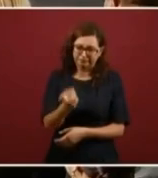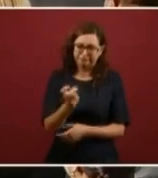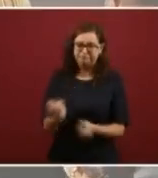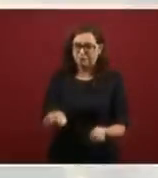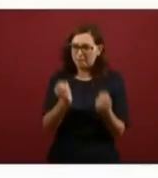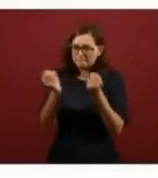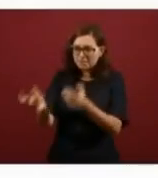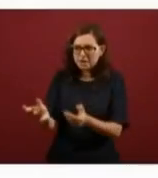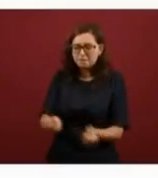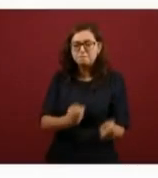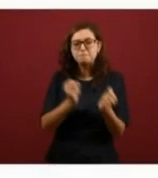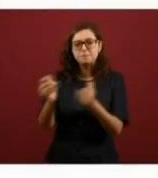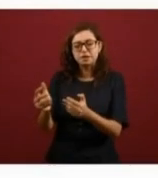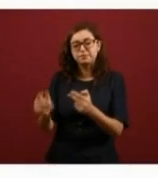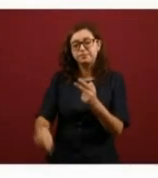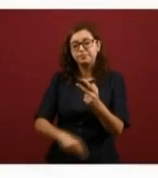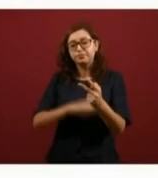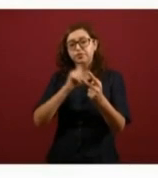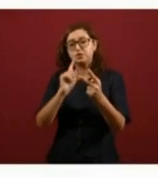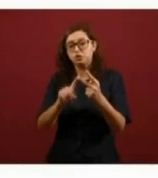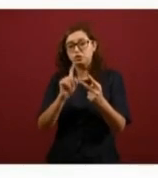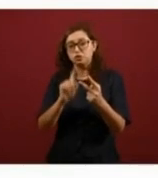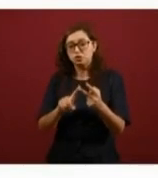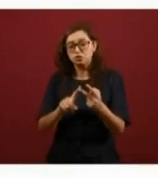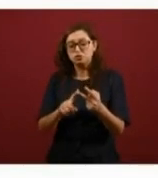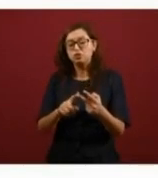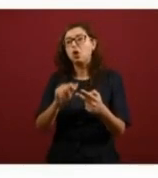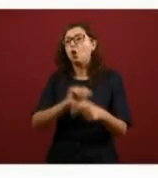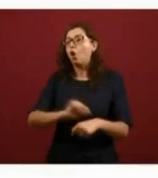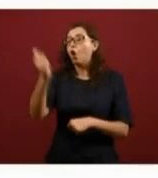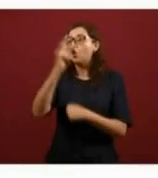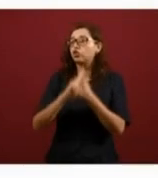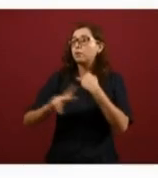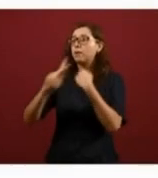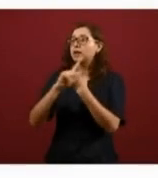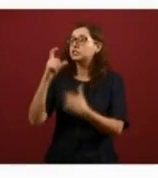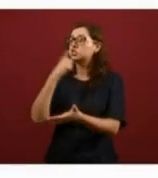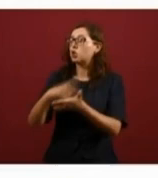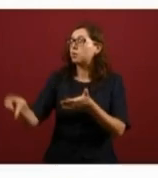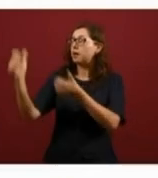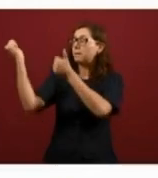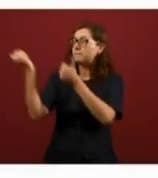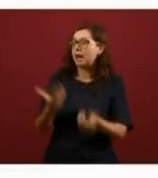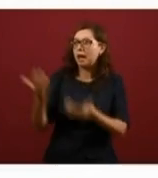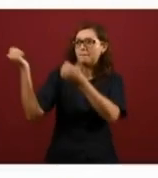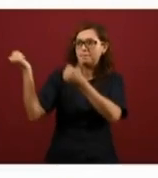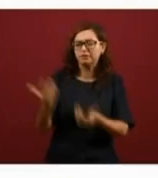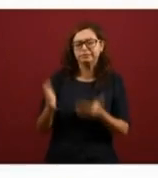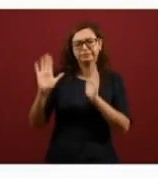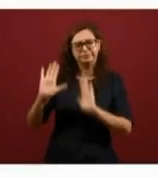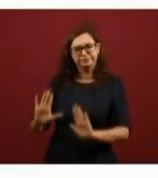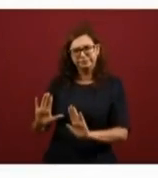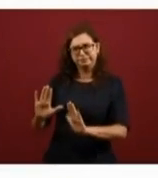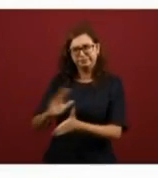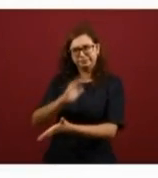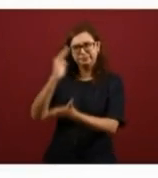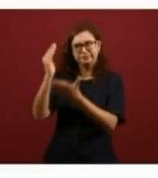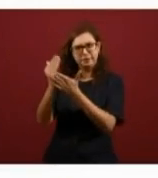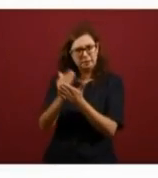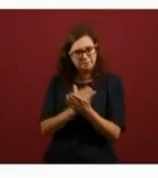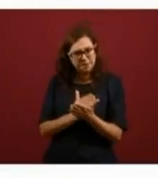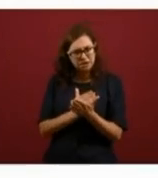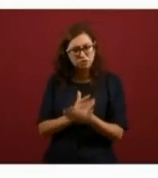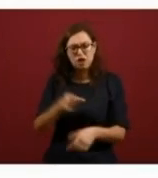segundo, reducir las importaciones, es decir, marchar hacia la